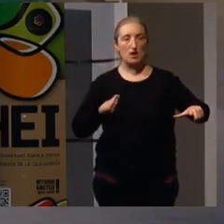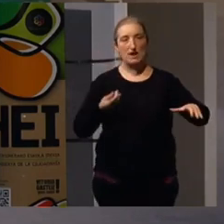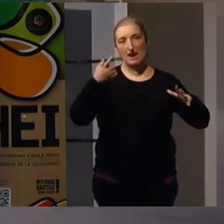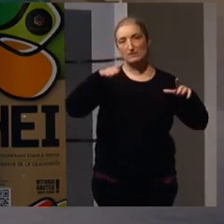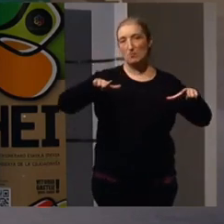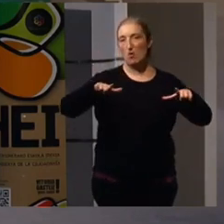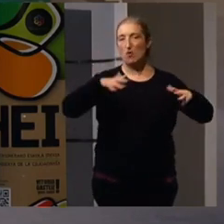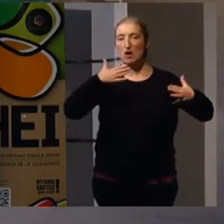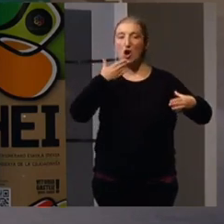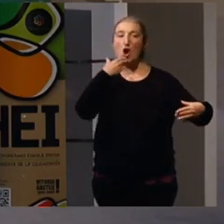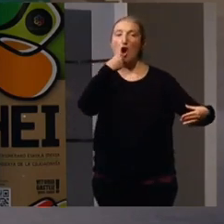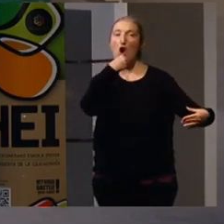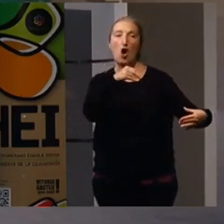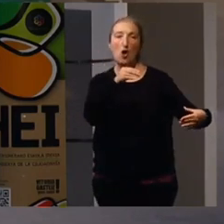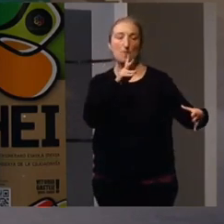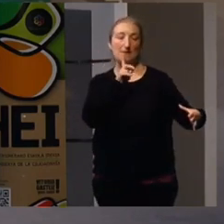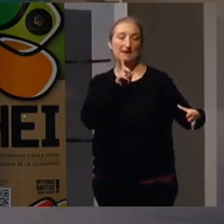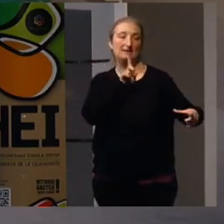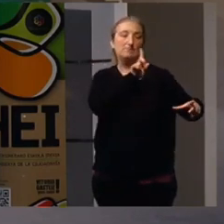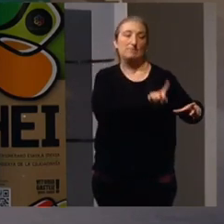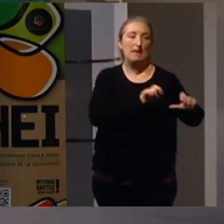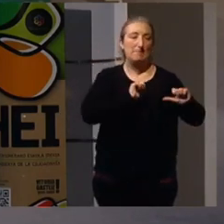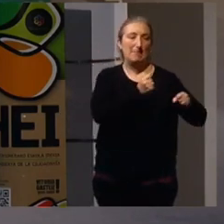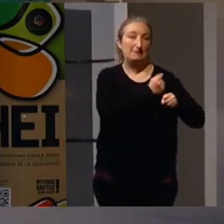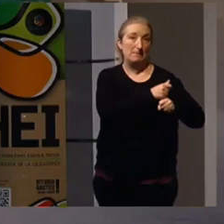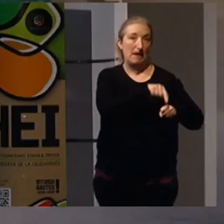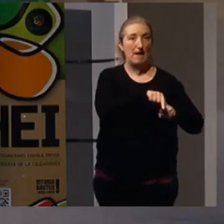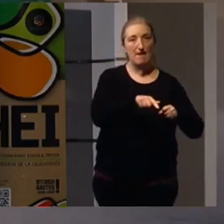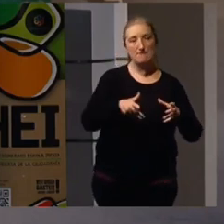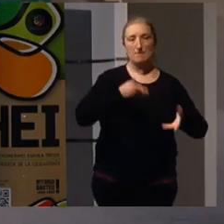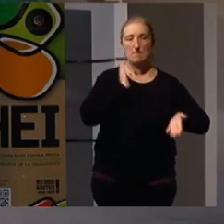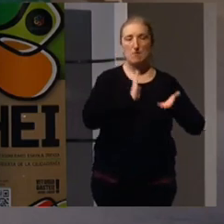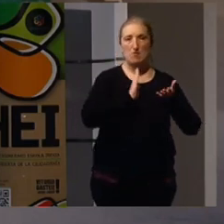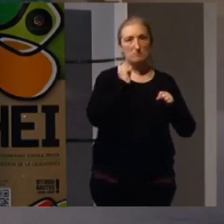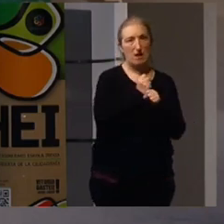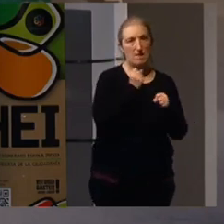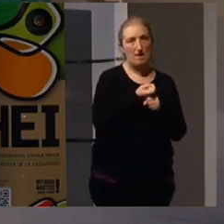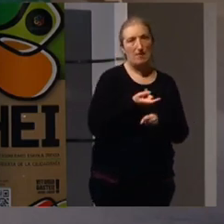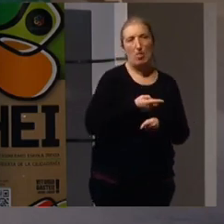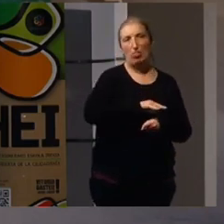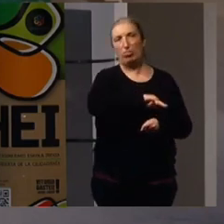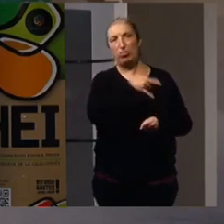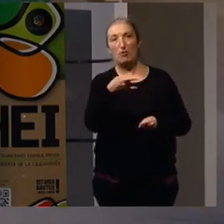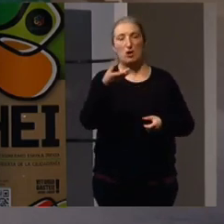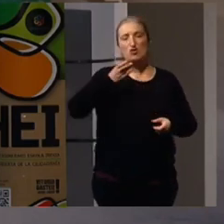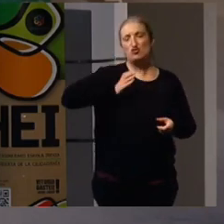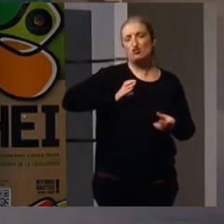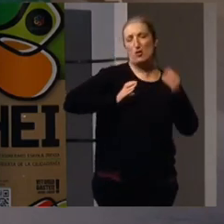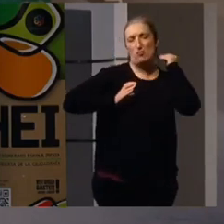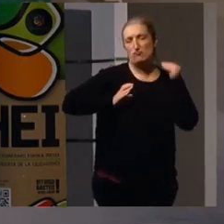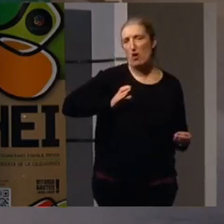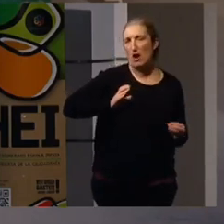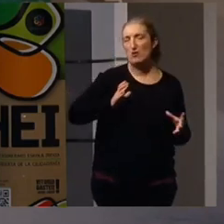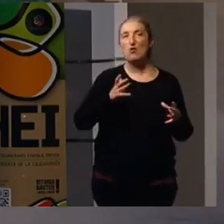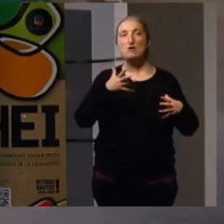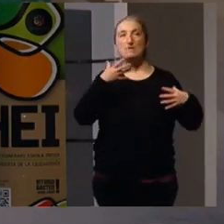si consigues, ¿no? Si eres joven y consigues meter cabeza en una de esas consultoras, pues al principio estás como súper explotado, pero luego te prometen un sueldazo estupendo y